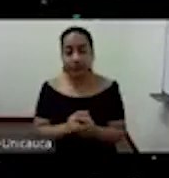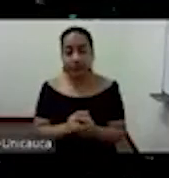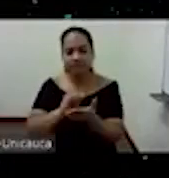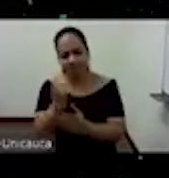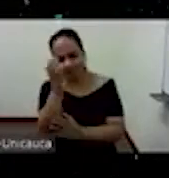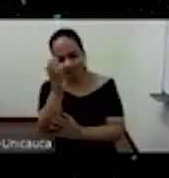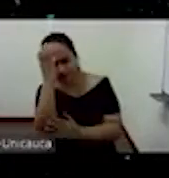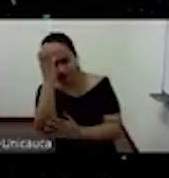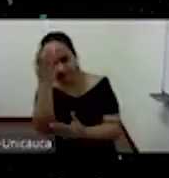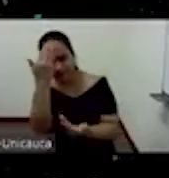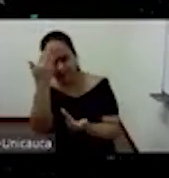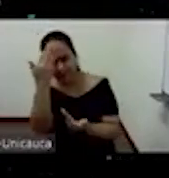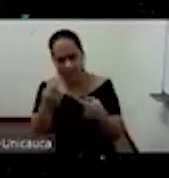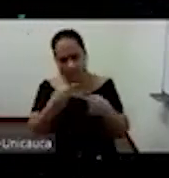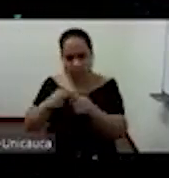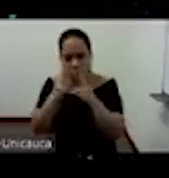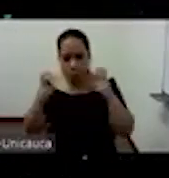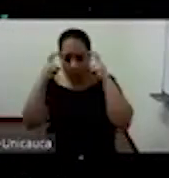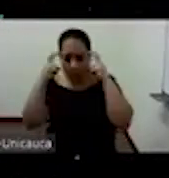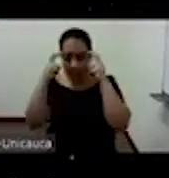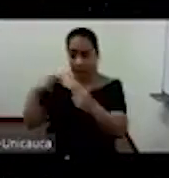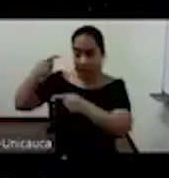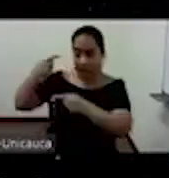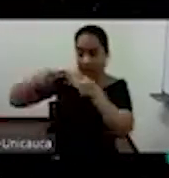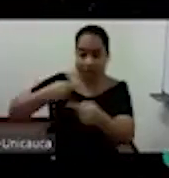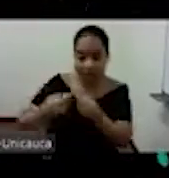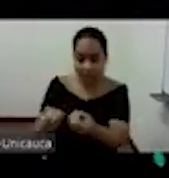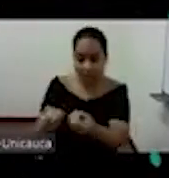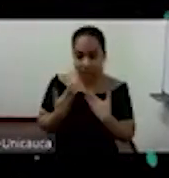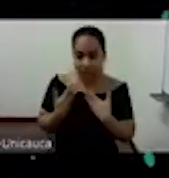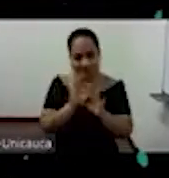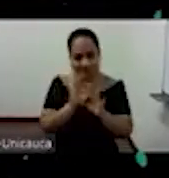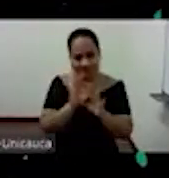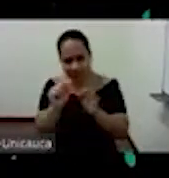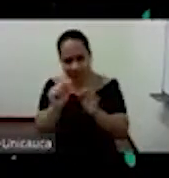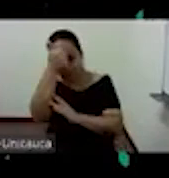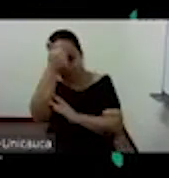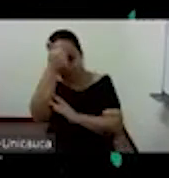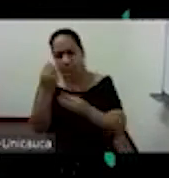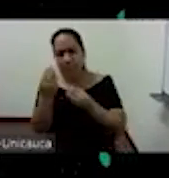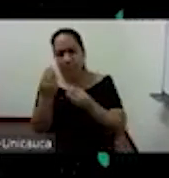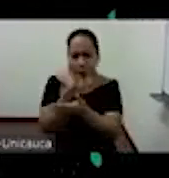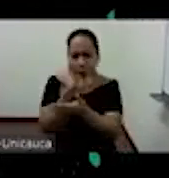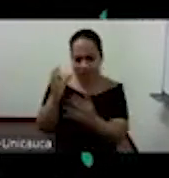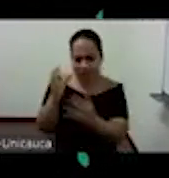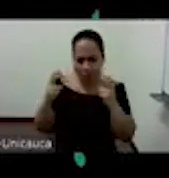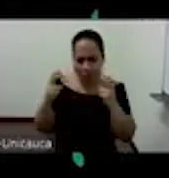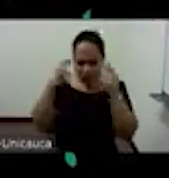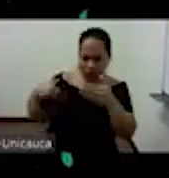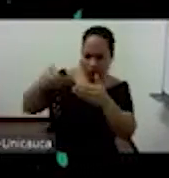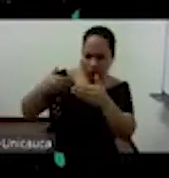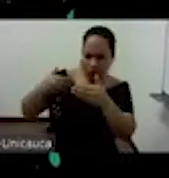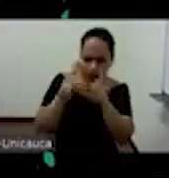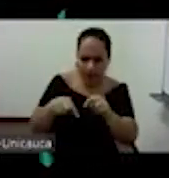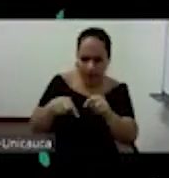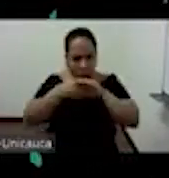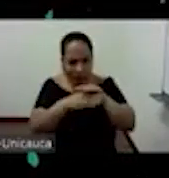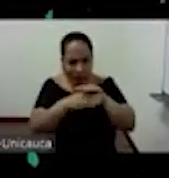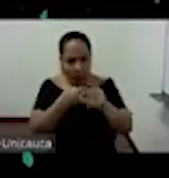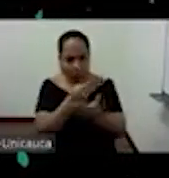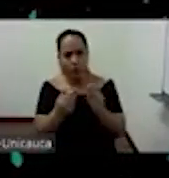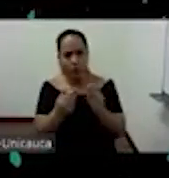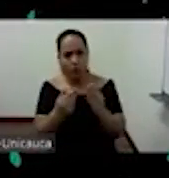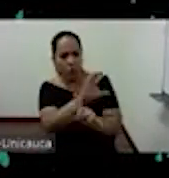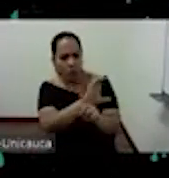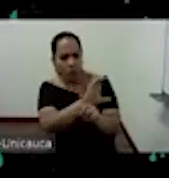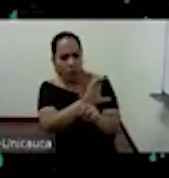que un conocimiento heredado, es una herramienta primordial para la recuperación de saberes y el resguardo de la identidad, como también el